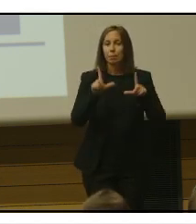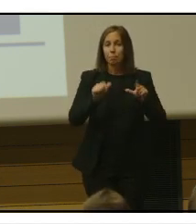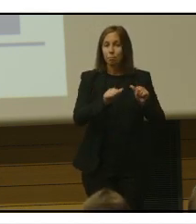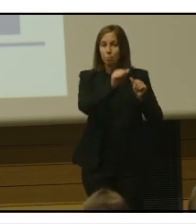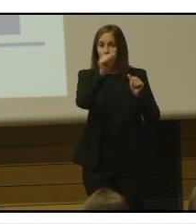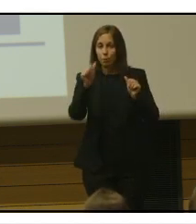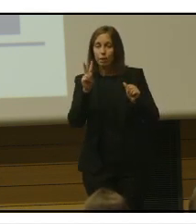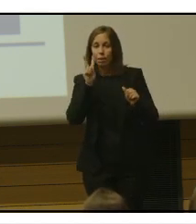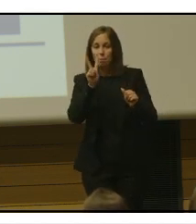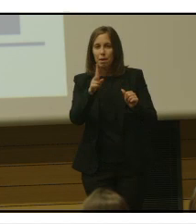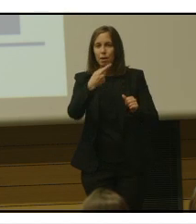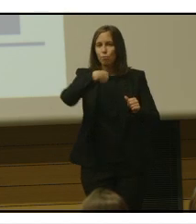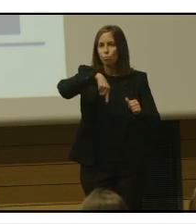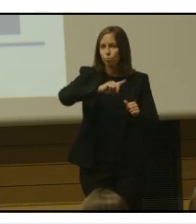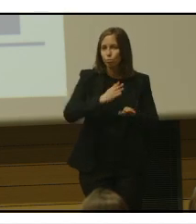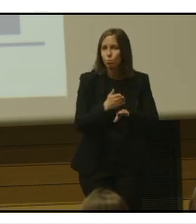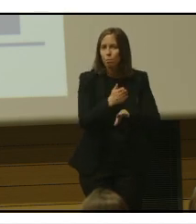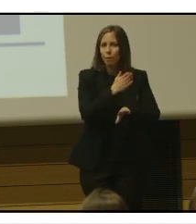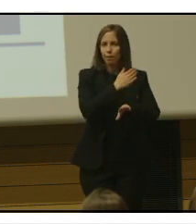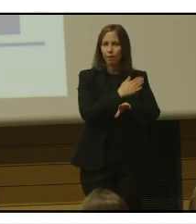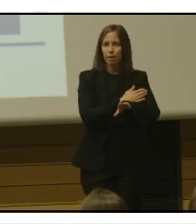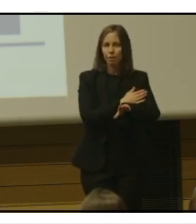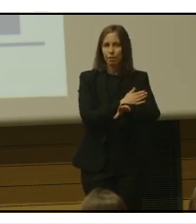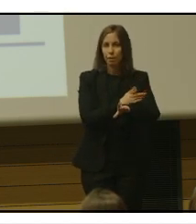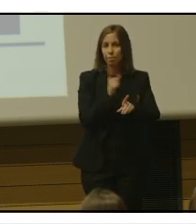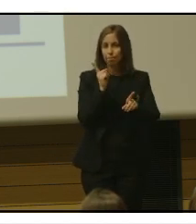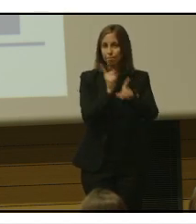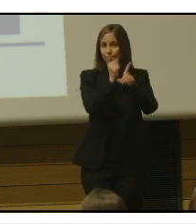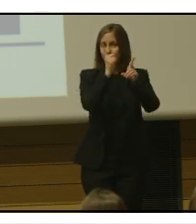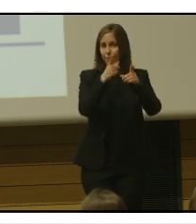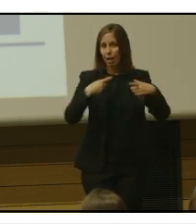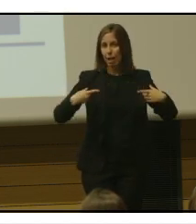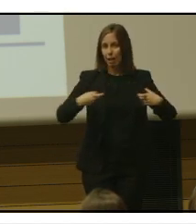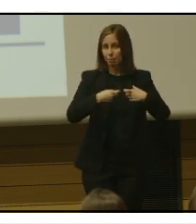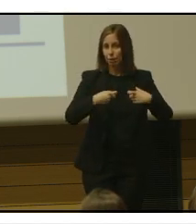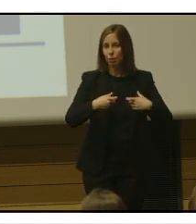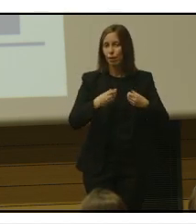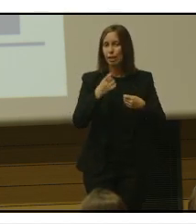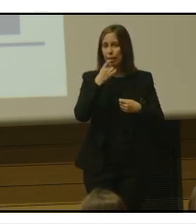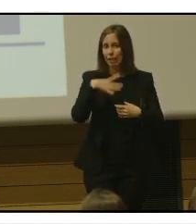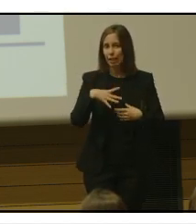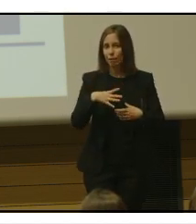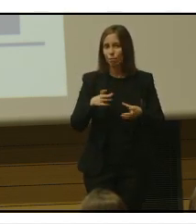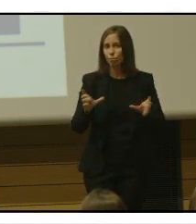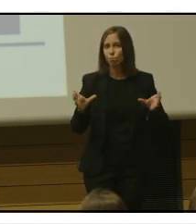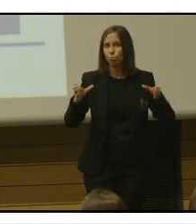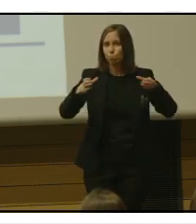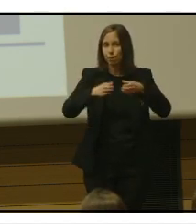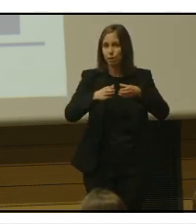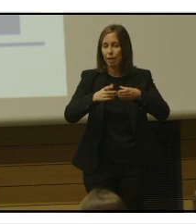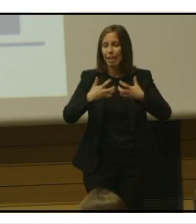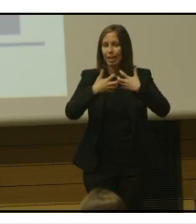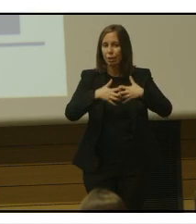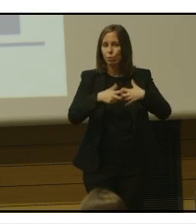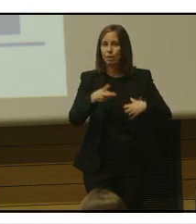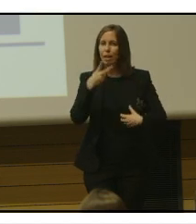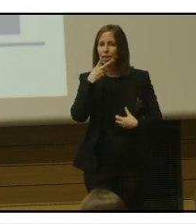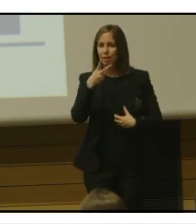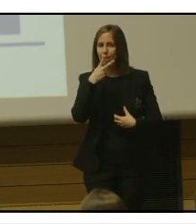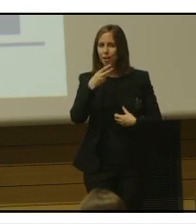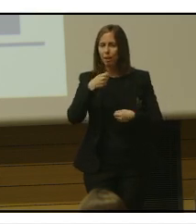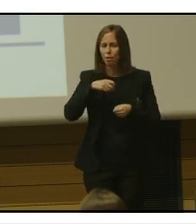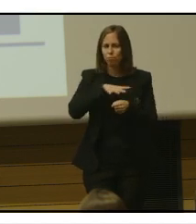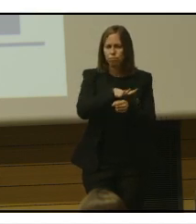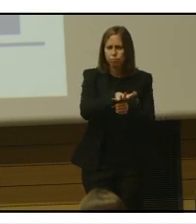presentación que nosotros tenemos detrás pues un enemigo que es muy importante, que es un lobby que es la industria tabaquera, con unas